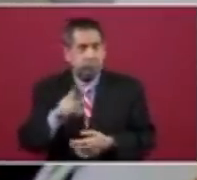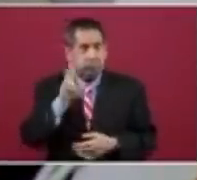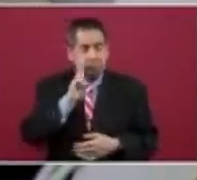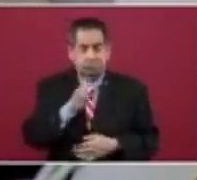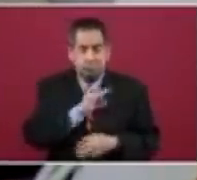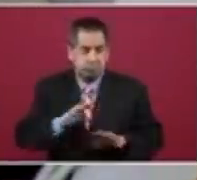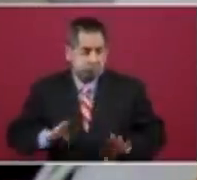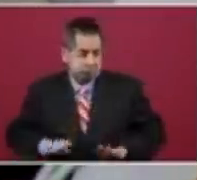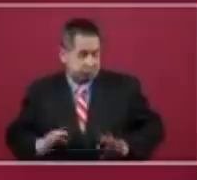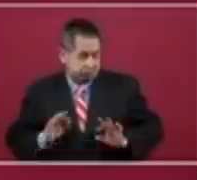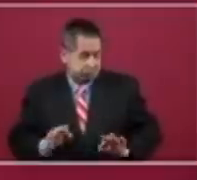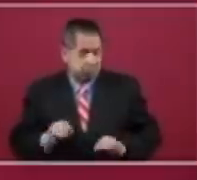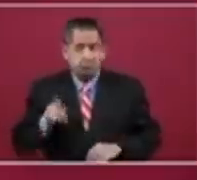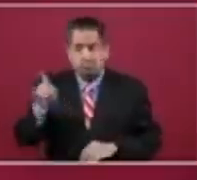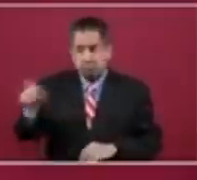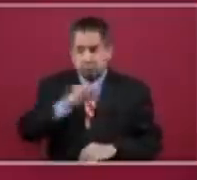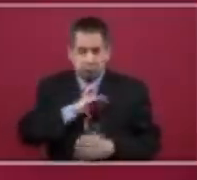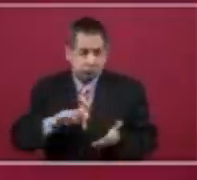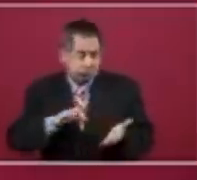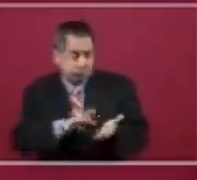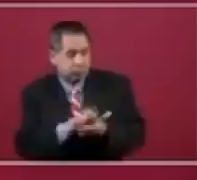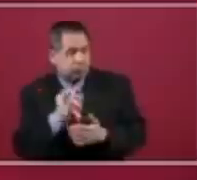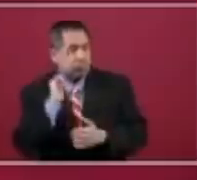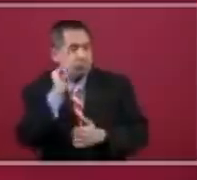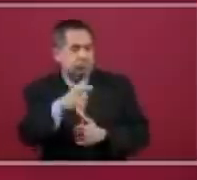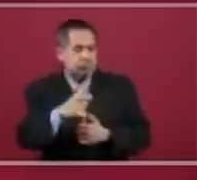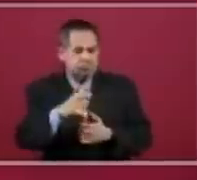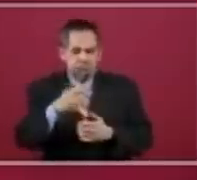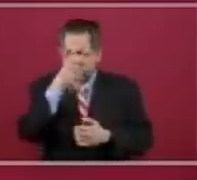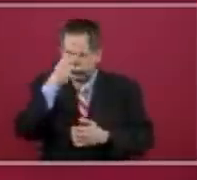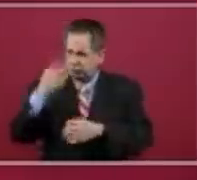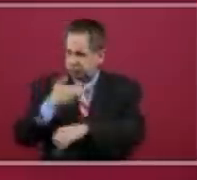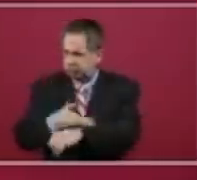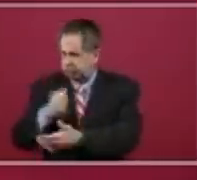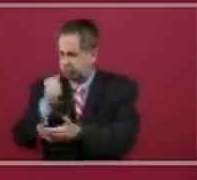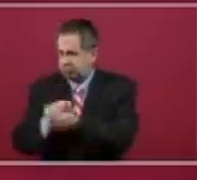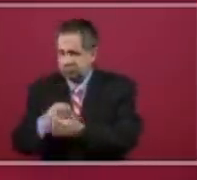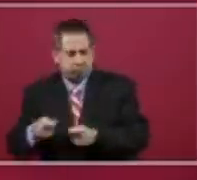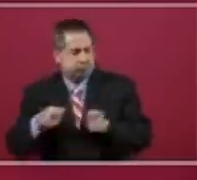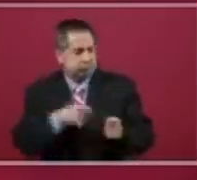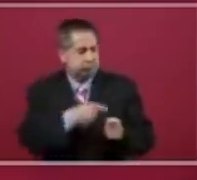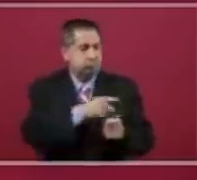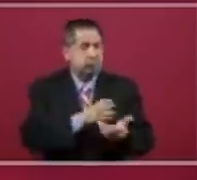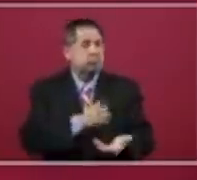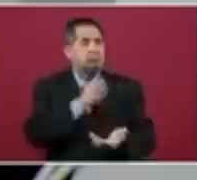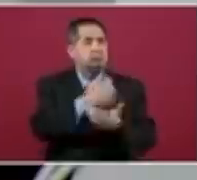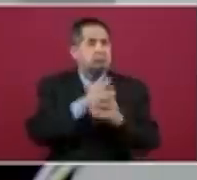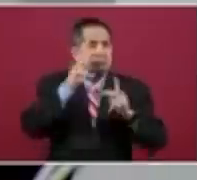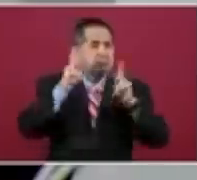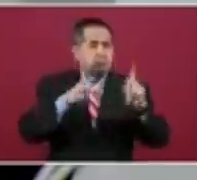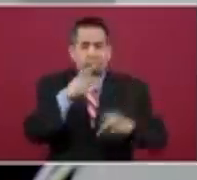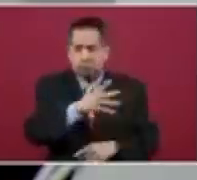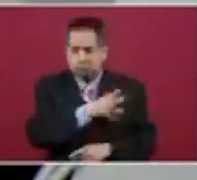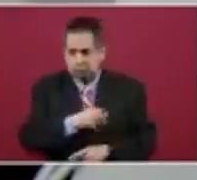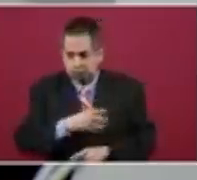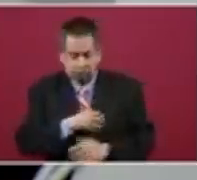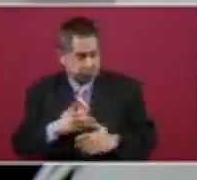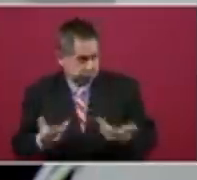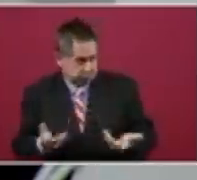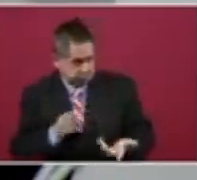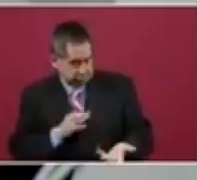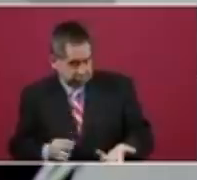usted podría ayudarle a obtener este documento para que pueda visitar a su hijo, y también se ha dado a conocer si